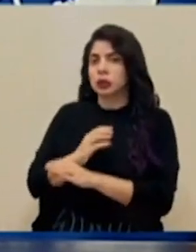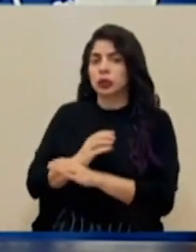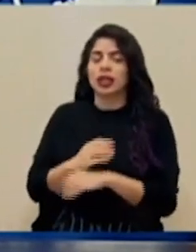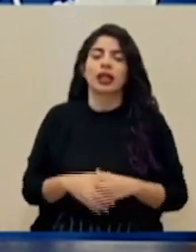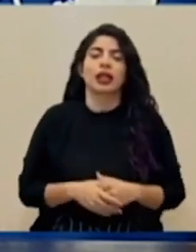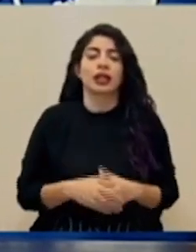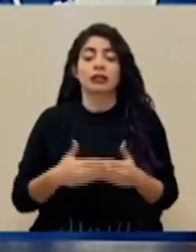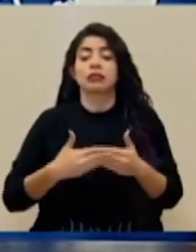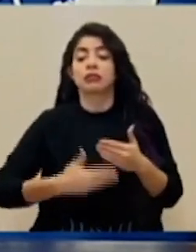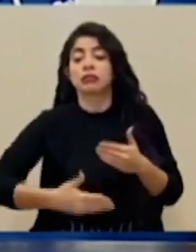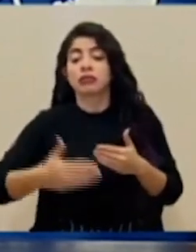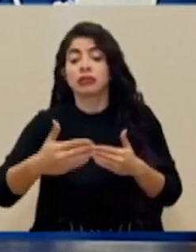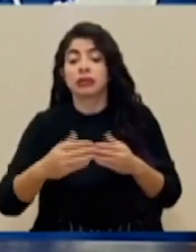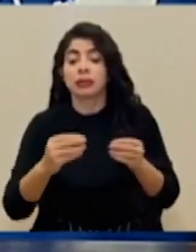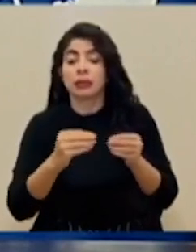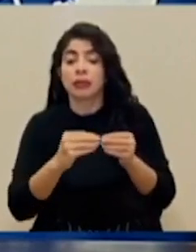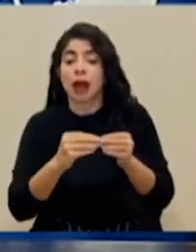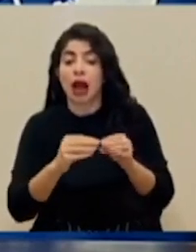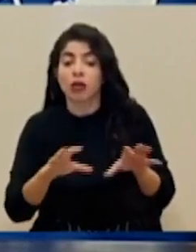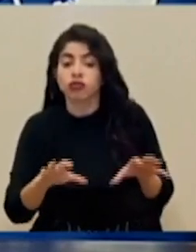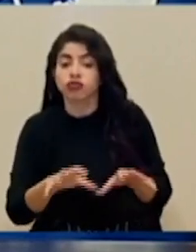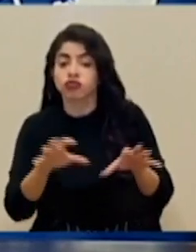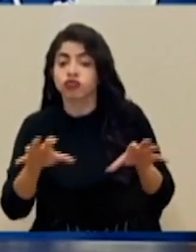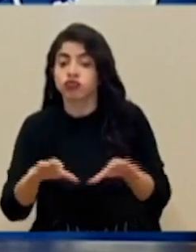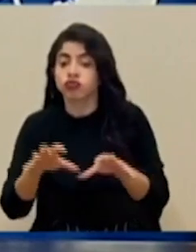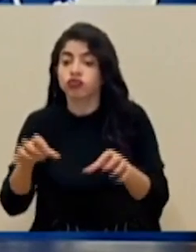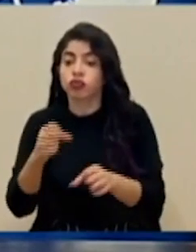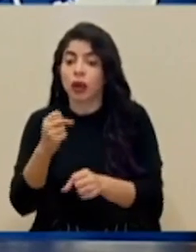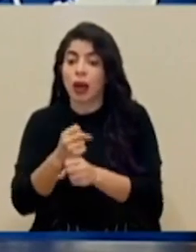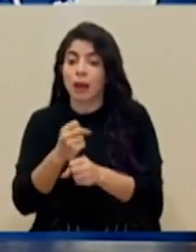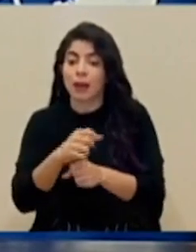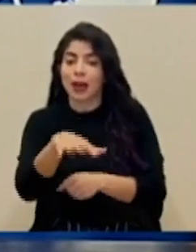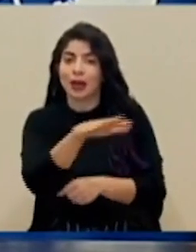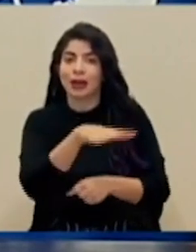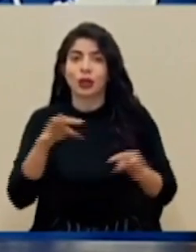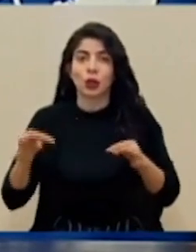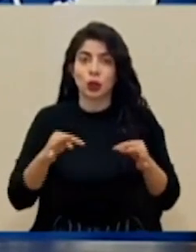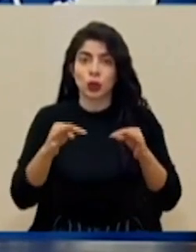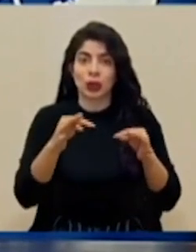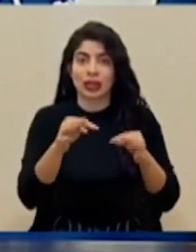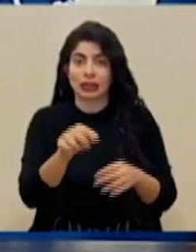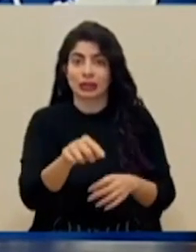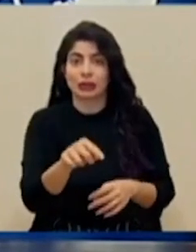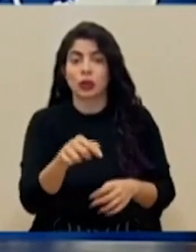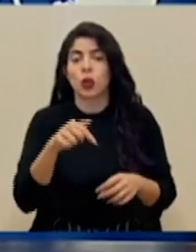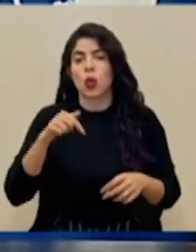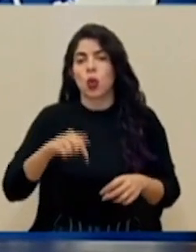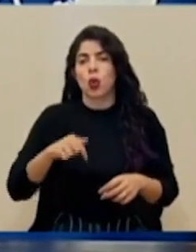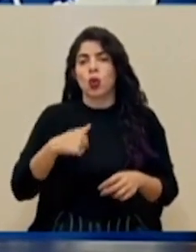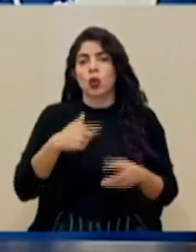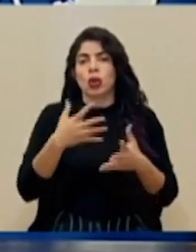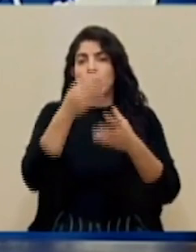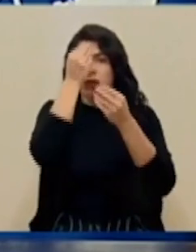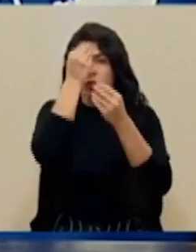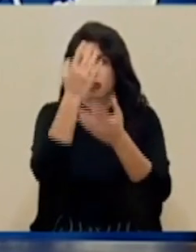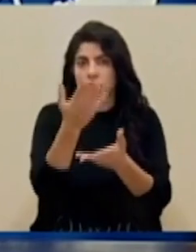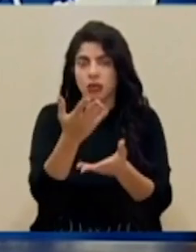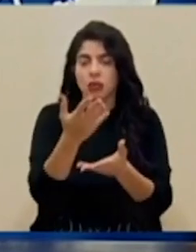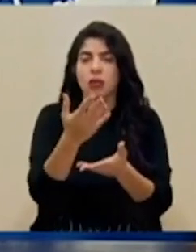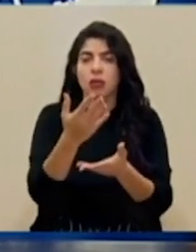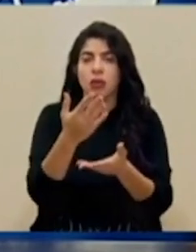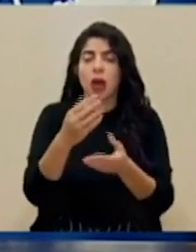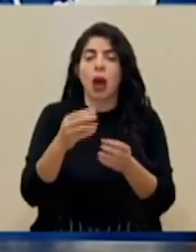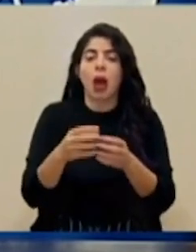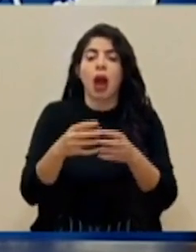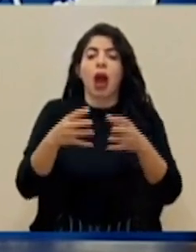la reactivación del empleo a través de la industria turística, hoy quiero anunciar un aumento del